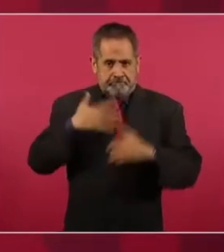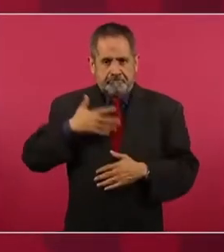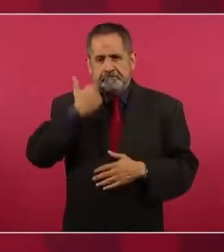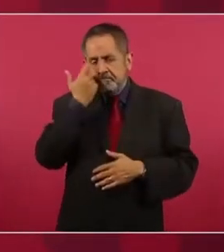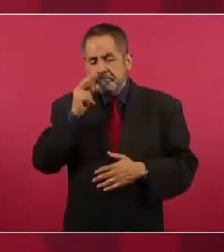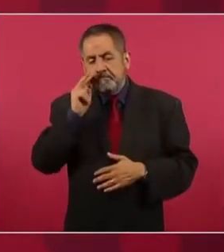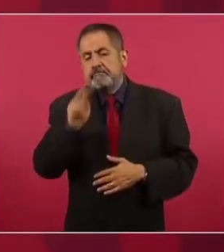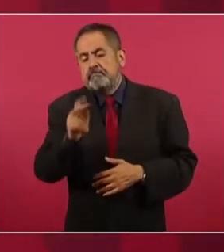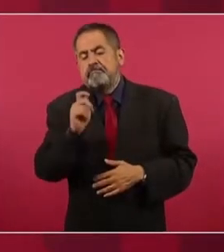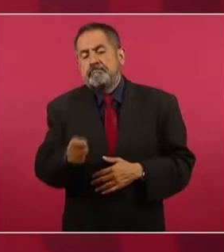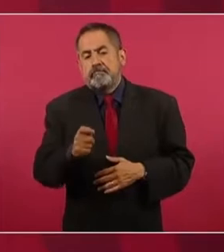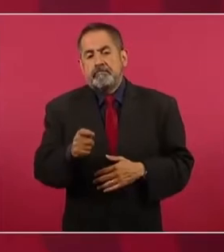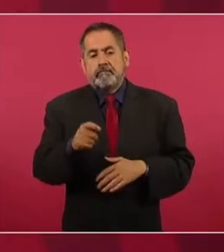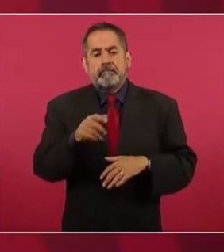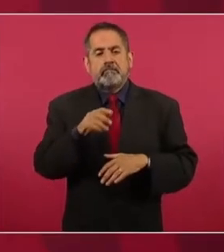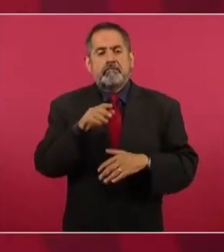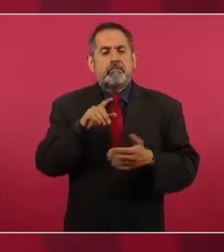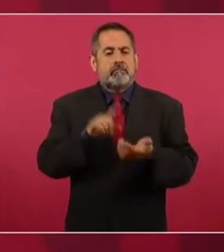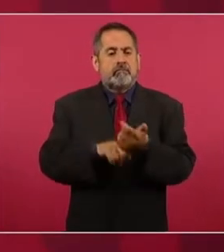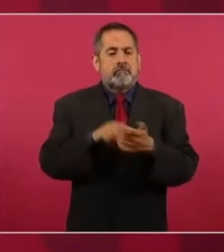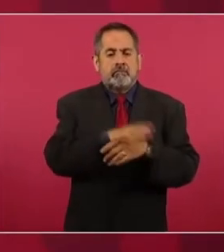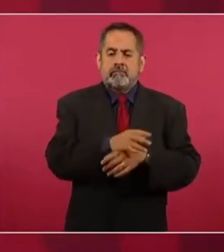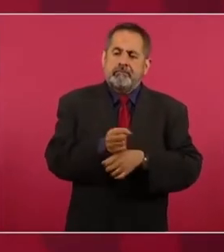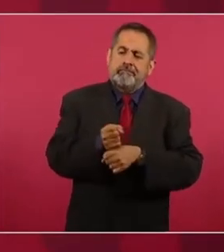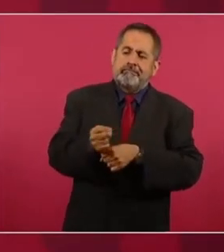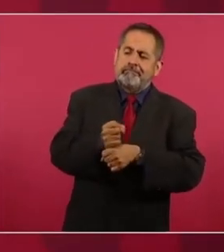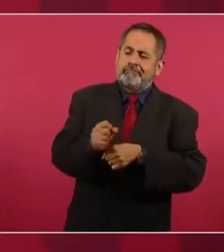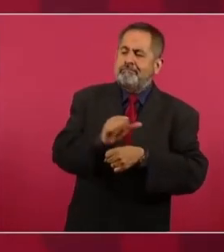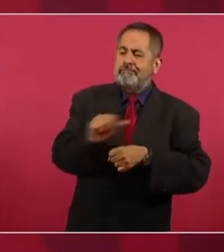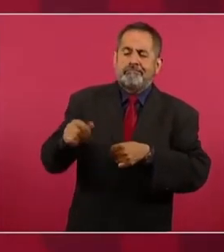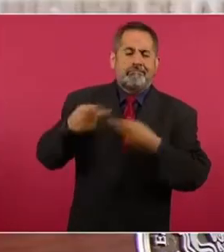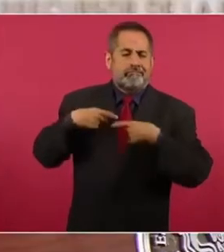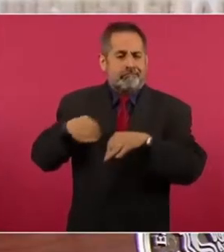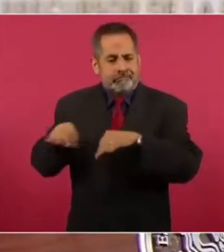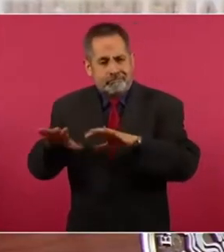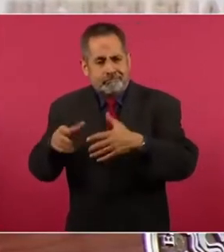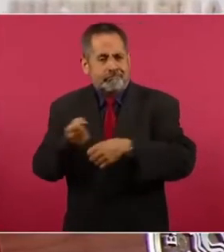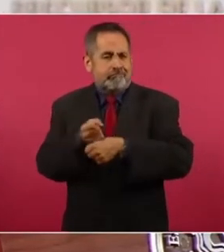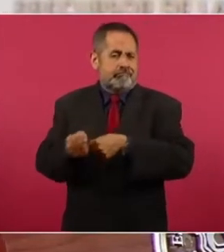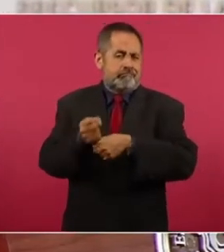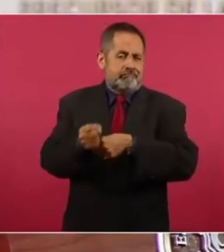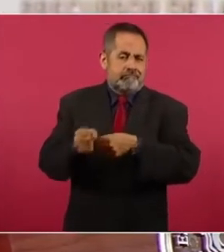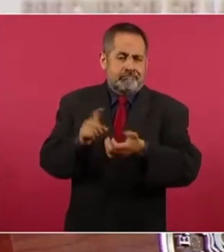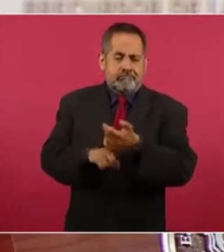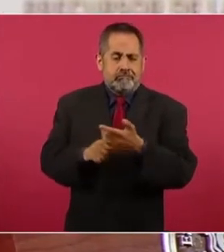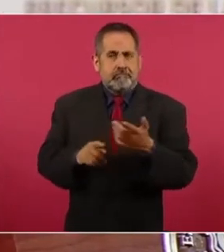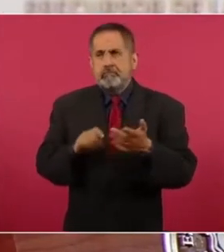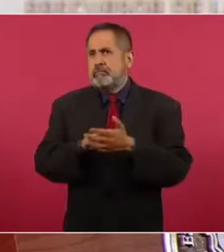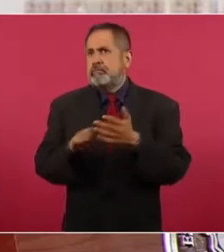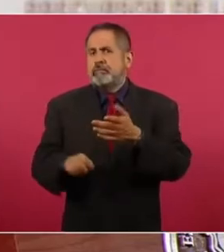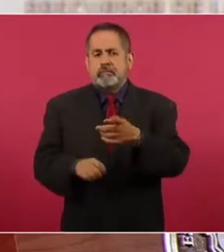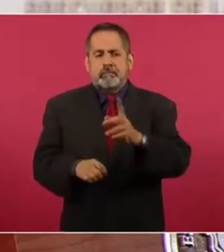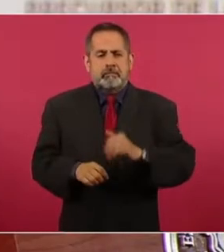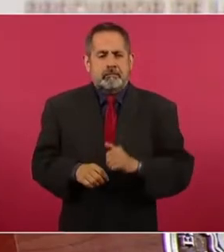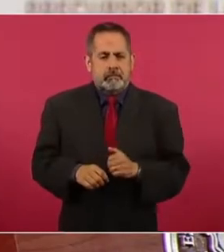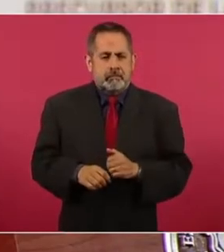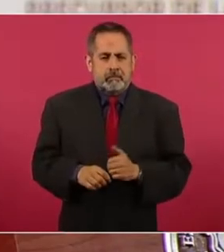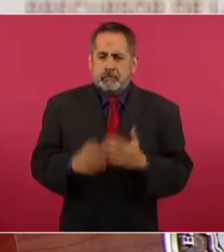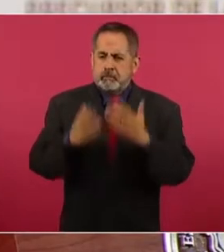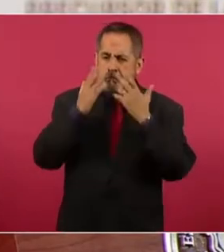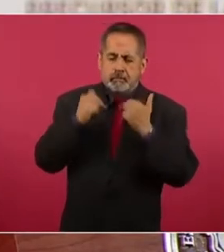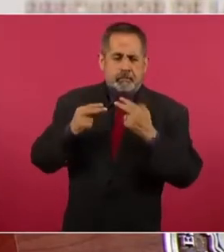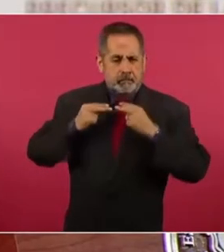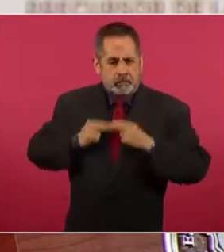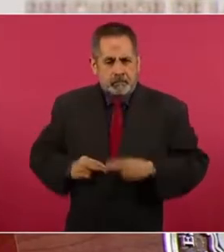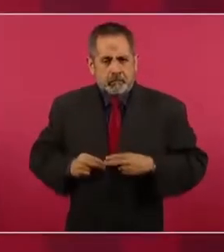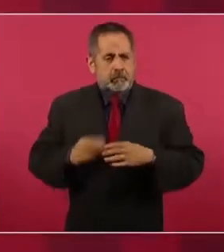sobre maltrato a trabajadores, sobre la falta de uniformes,